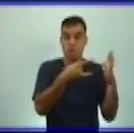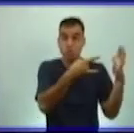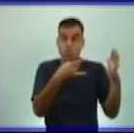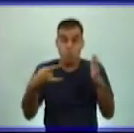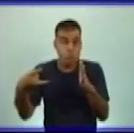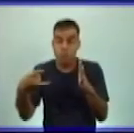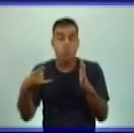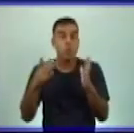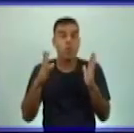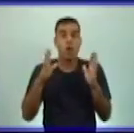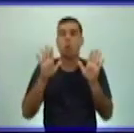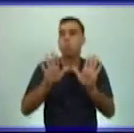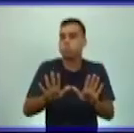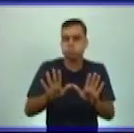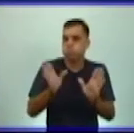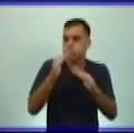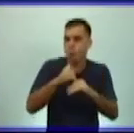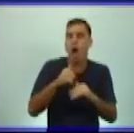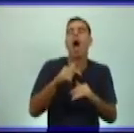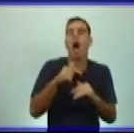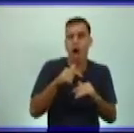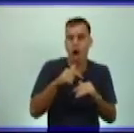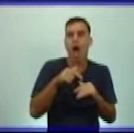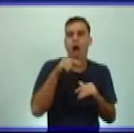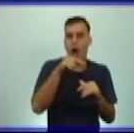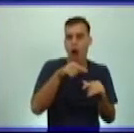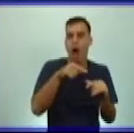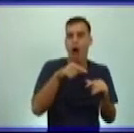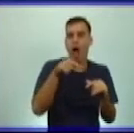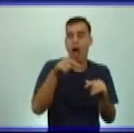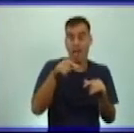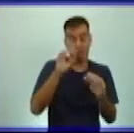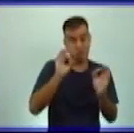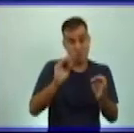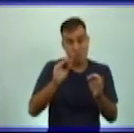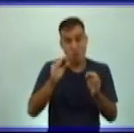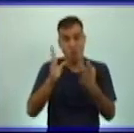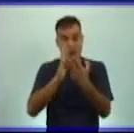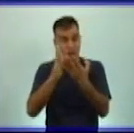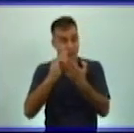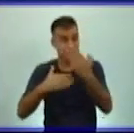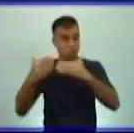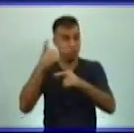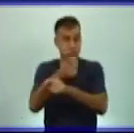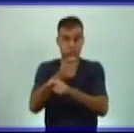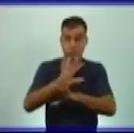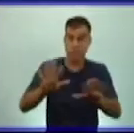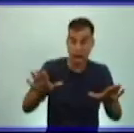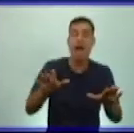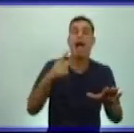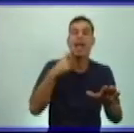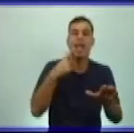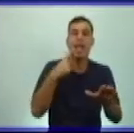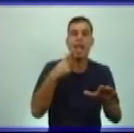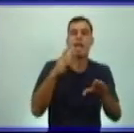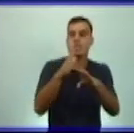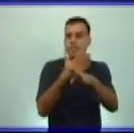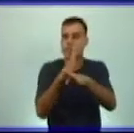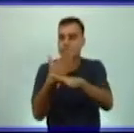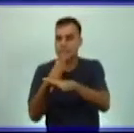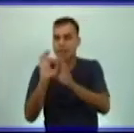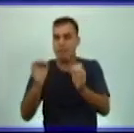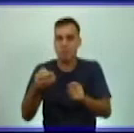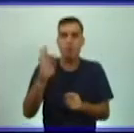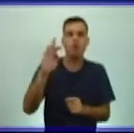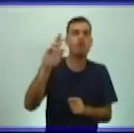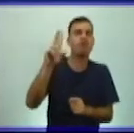hay flujo magnético, pero lo esencial y discutido en clase es que haya variación de dicho flujo magnético.